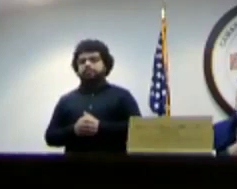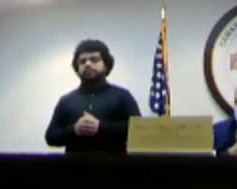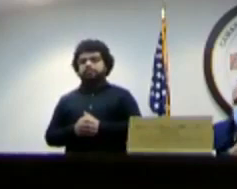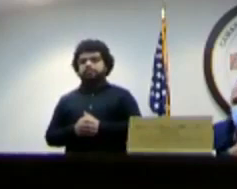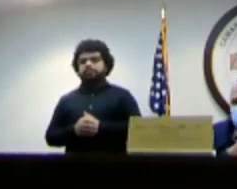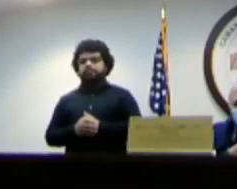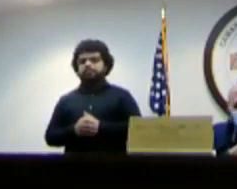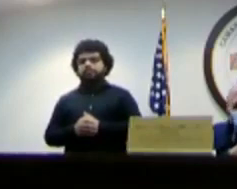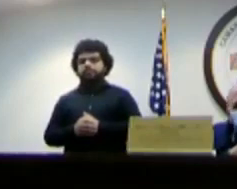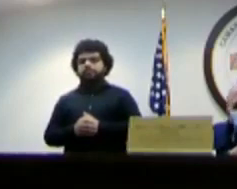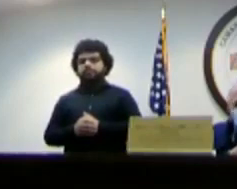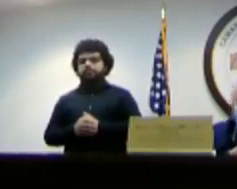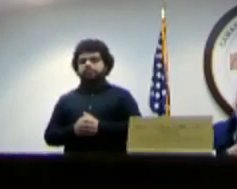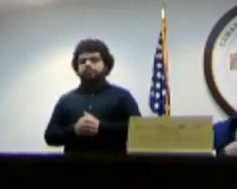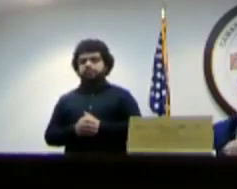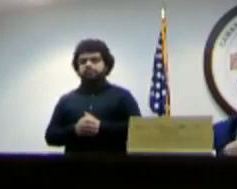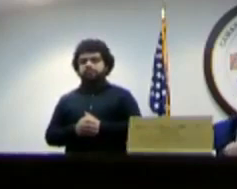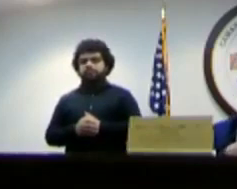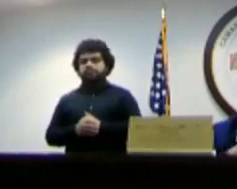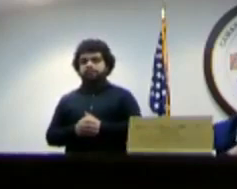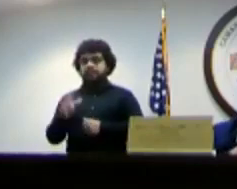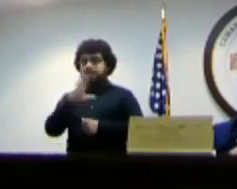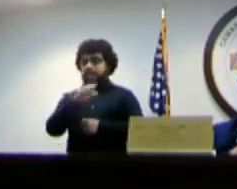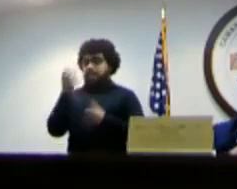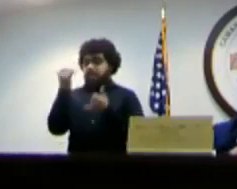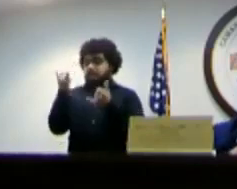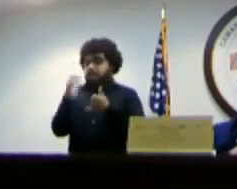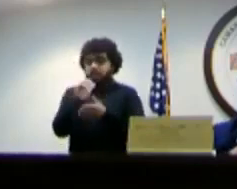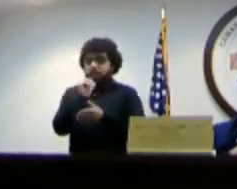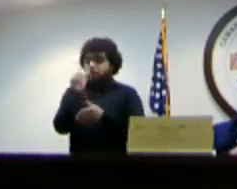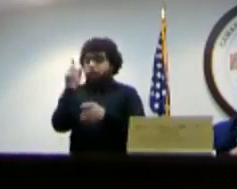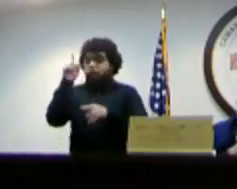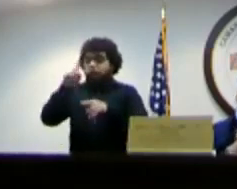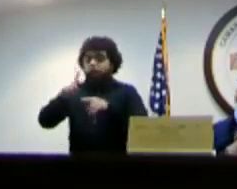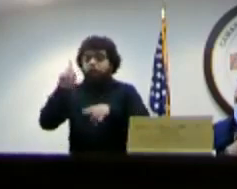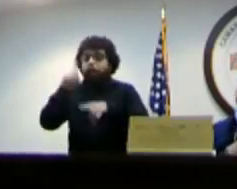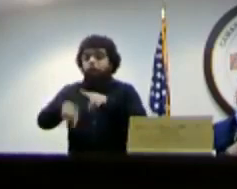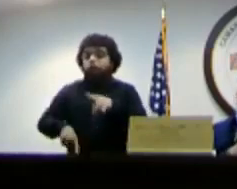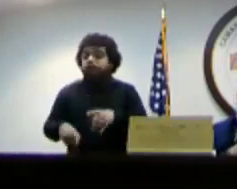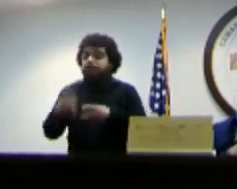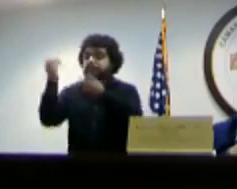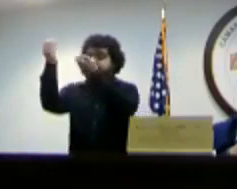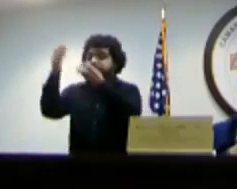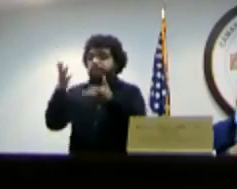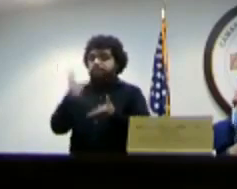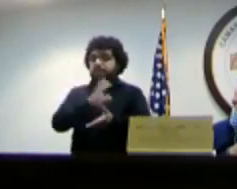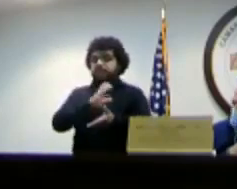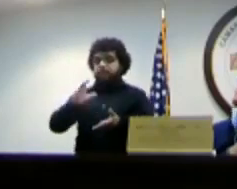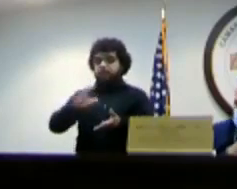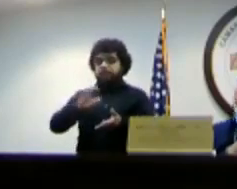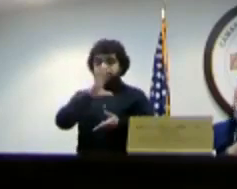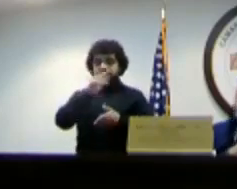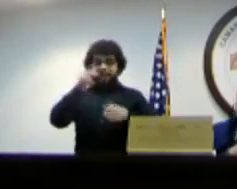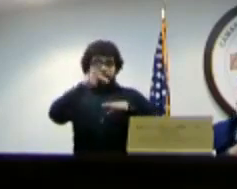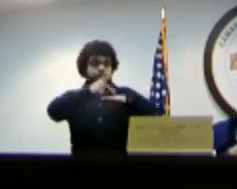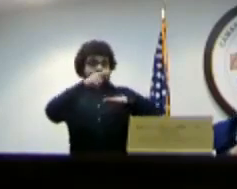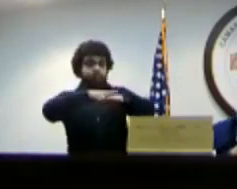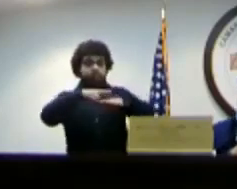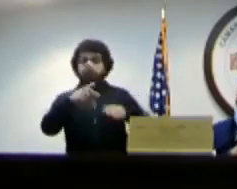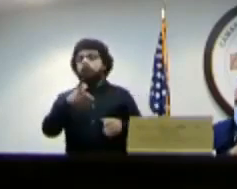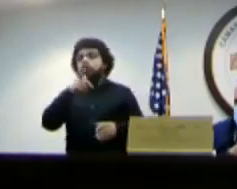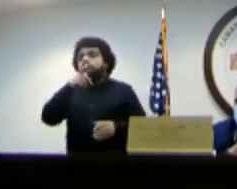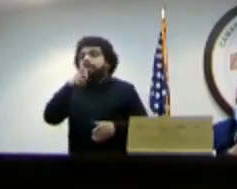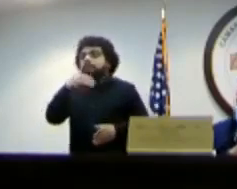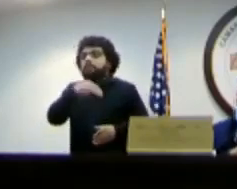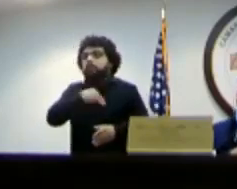Y siquiera, y ni siquiera le pueden informar a esta comisión y al pueblo de Puerto Rico quiénes son los